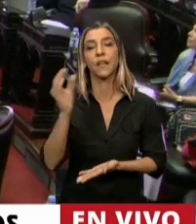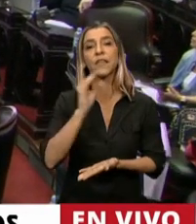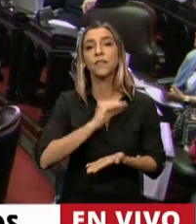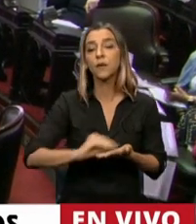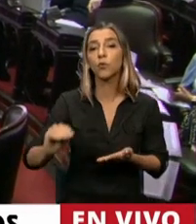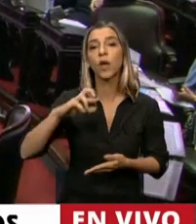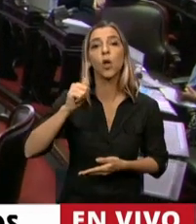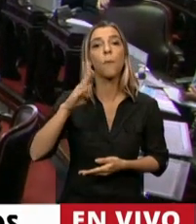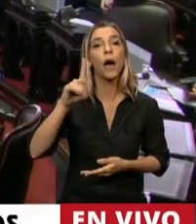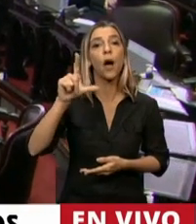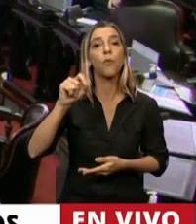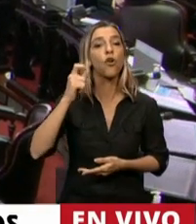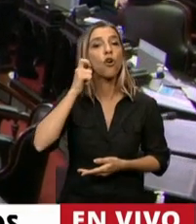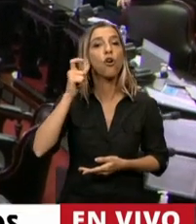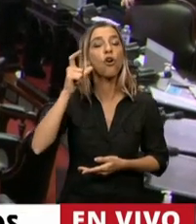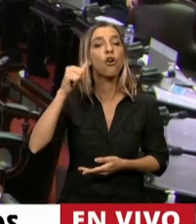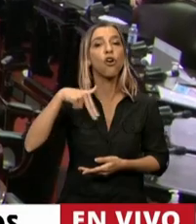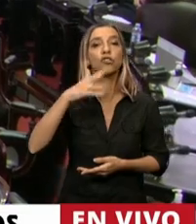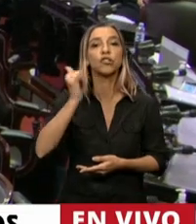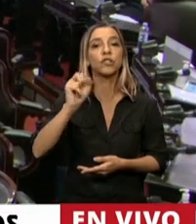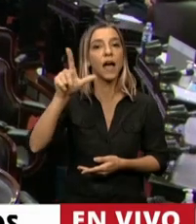Diputado Pablo González.